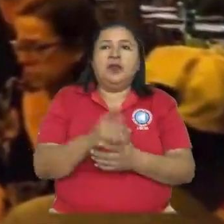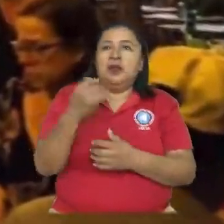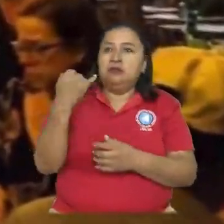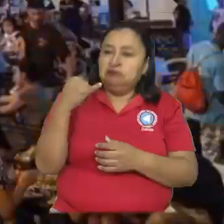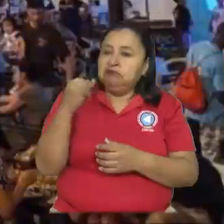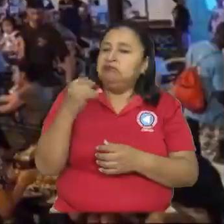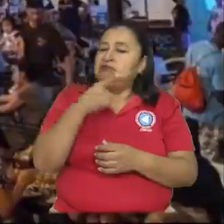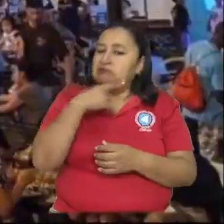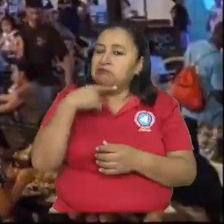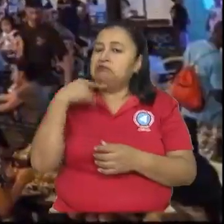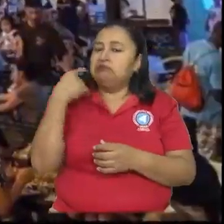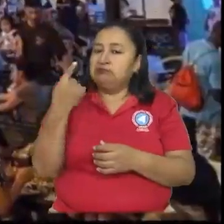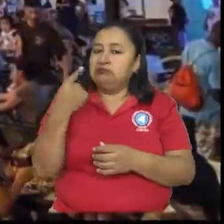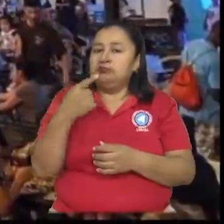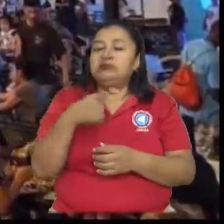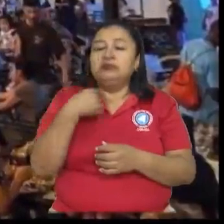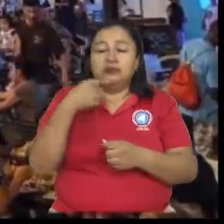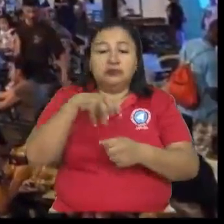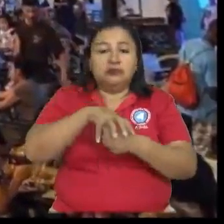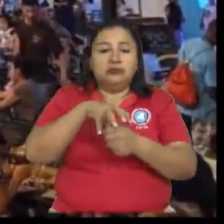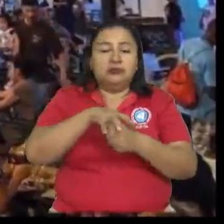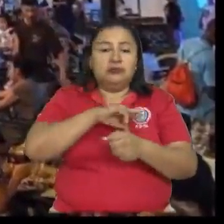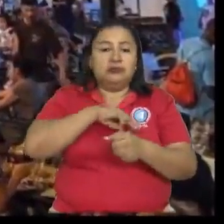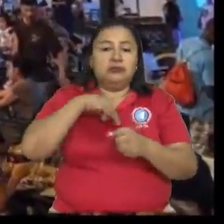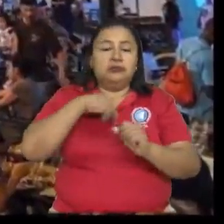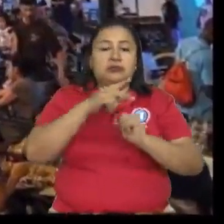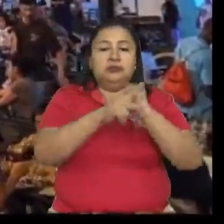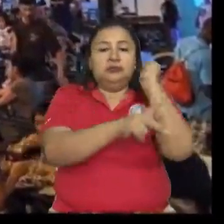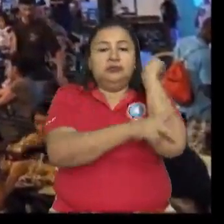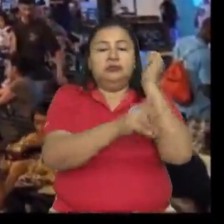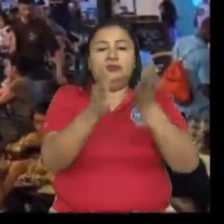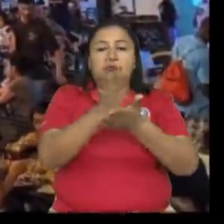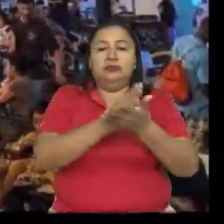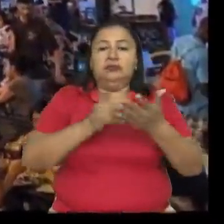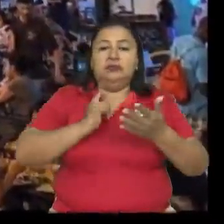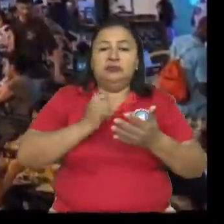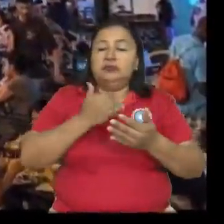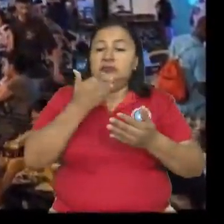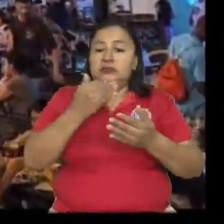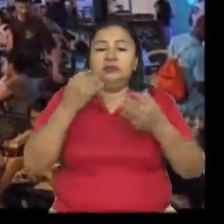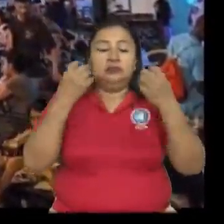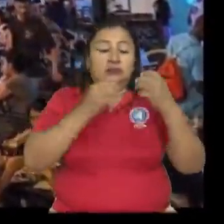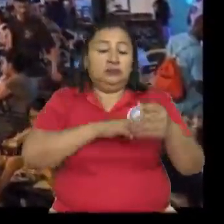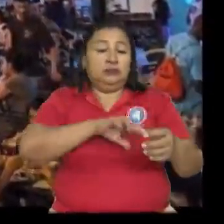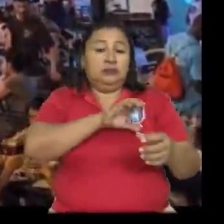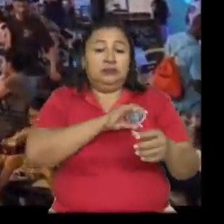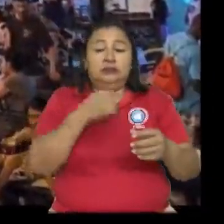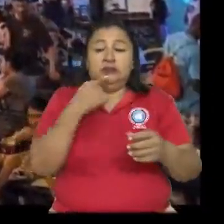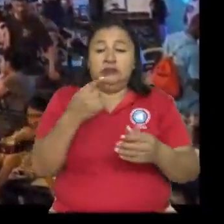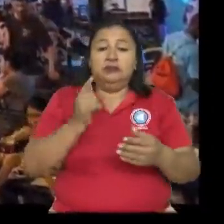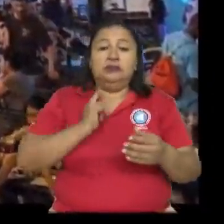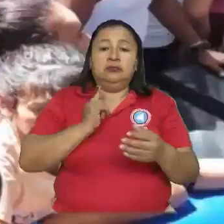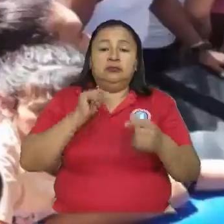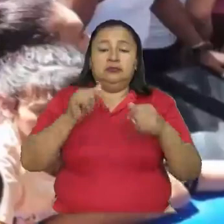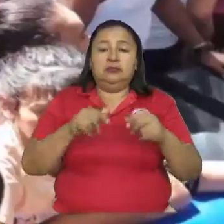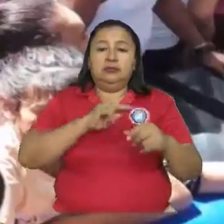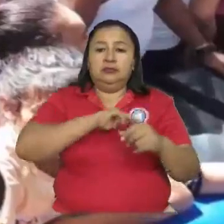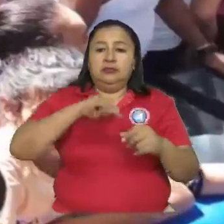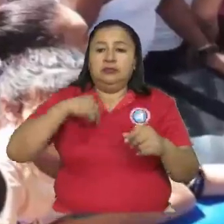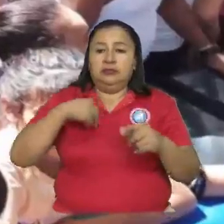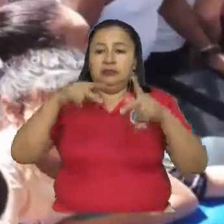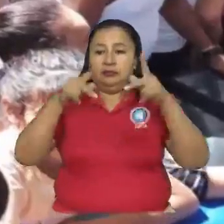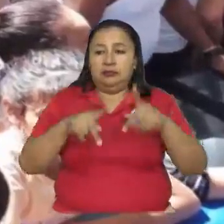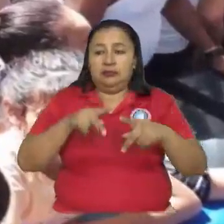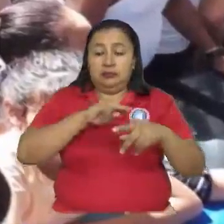alguna, realidades en las que nuestro país tiene algún tipo de ventaja por esa característica que usted mencionaba de nosotros,